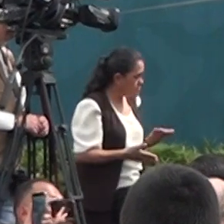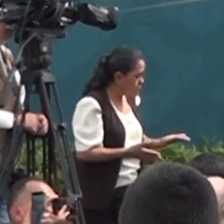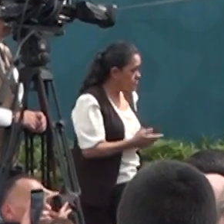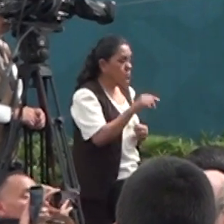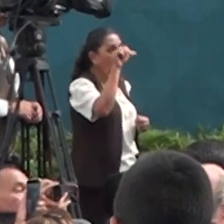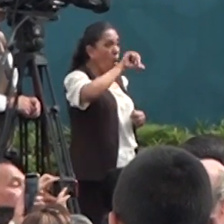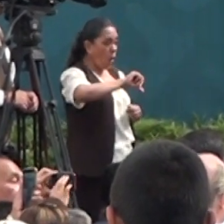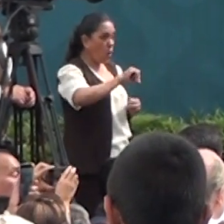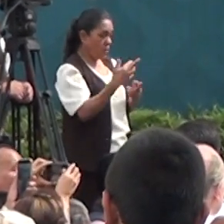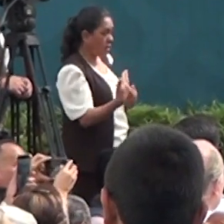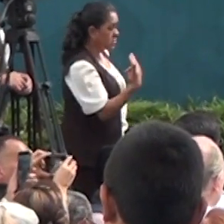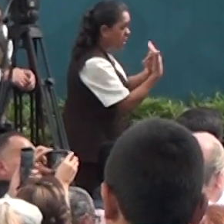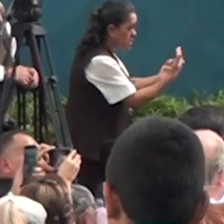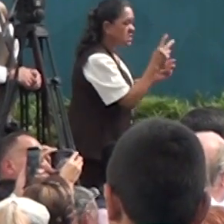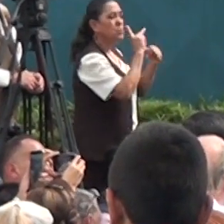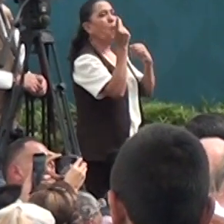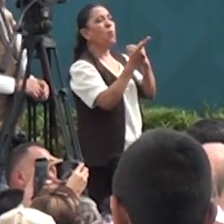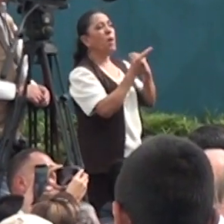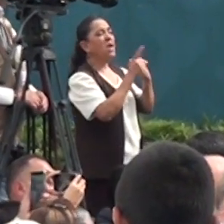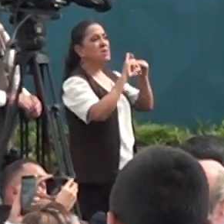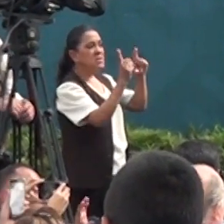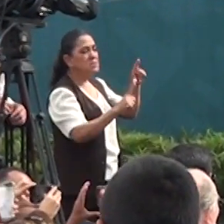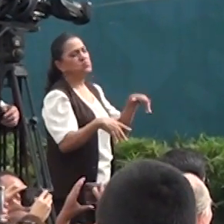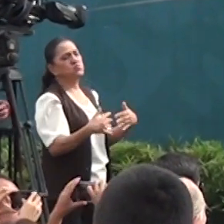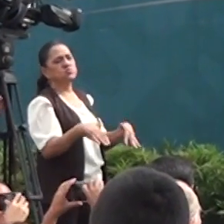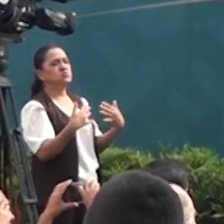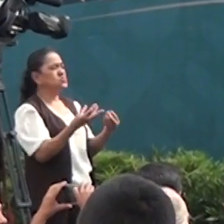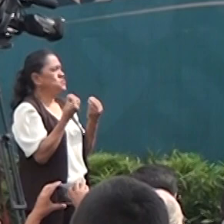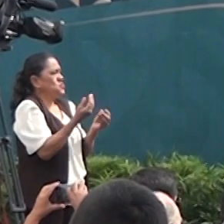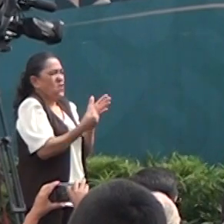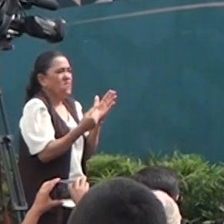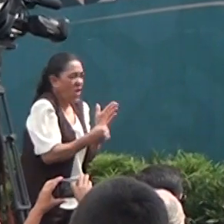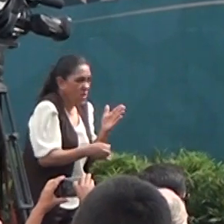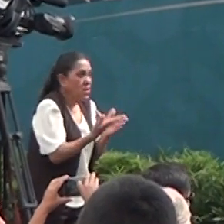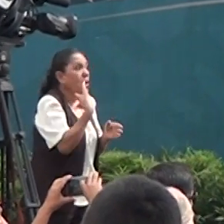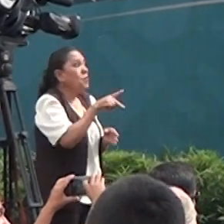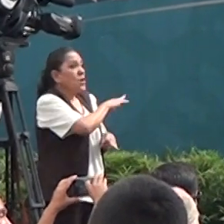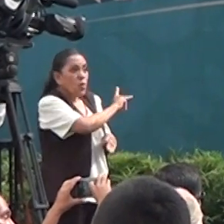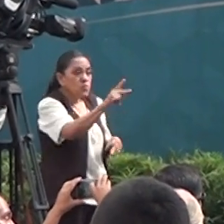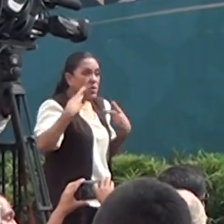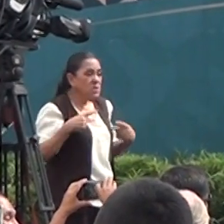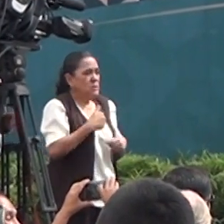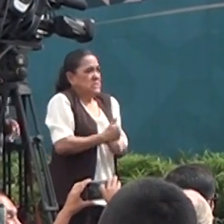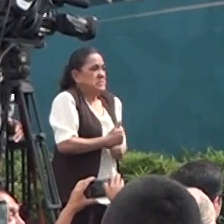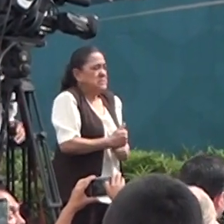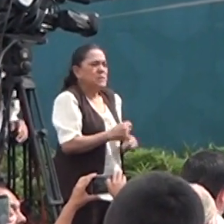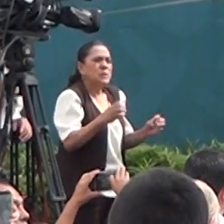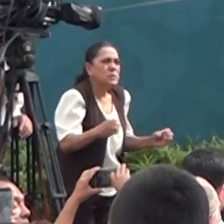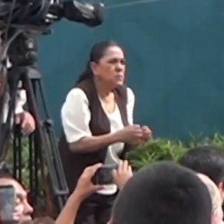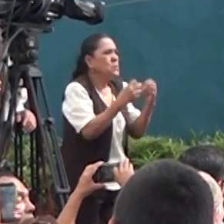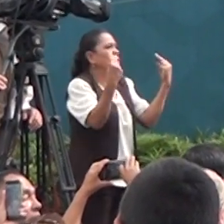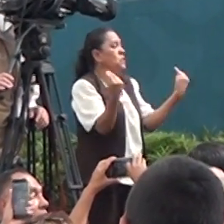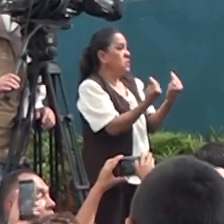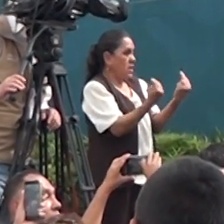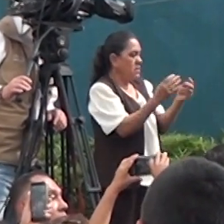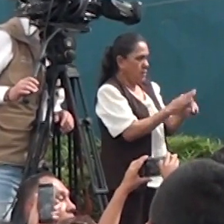hoy recibe un país con muchos pendientes, pero el de los damnificados es muy urgente.